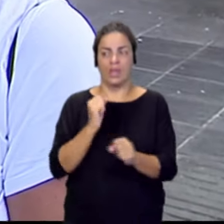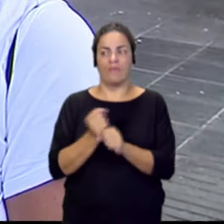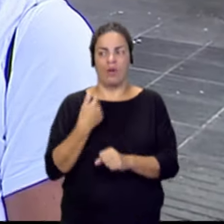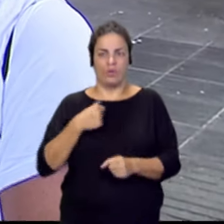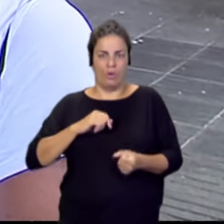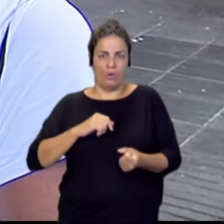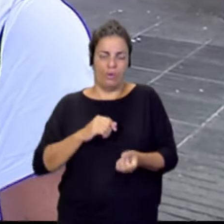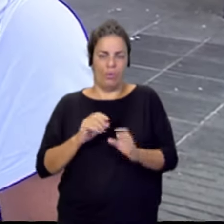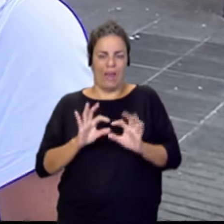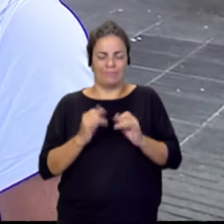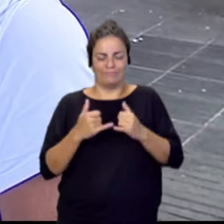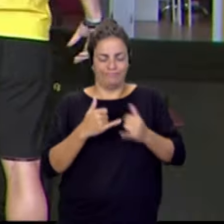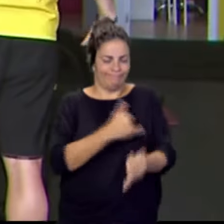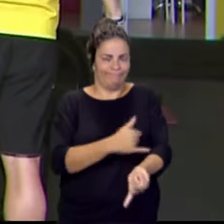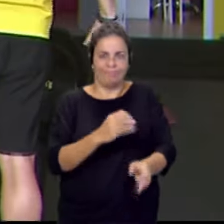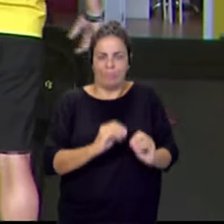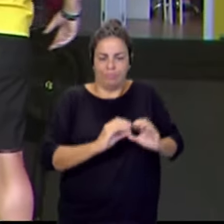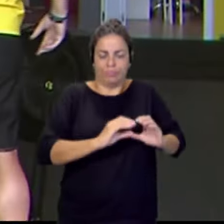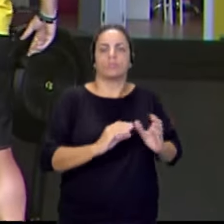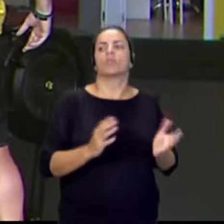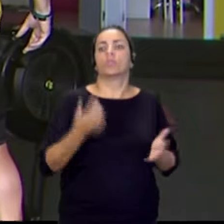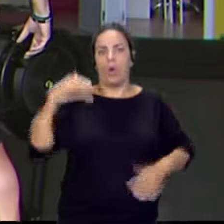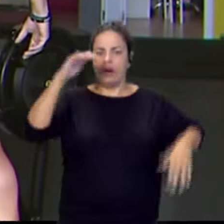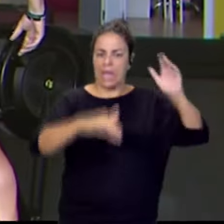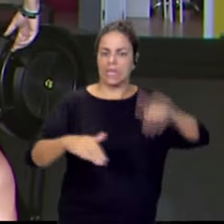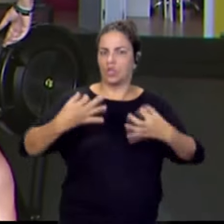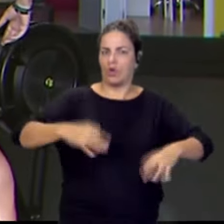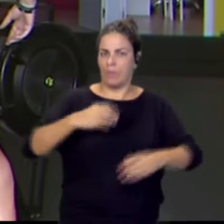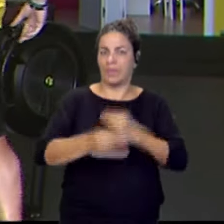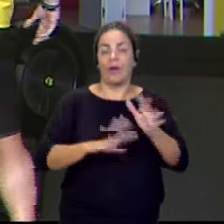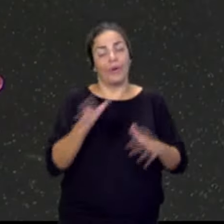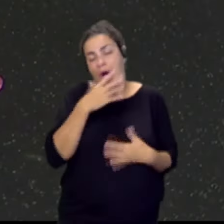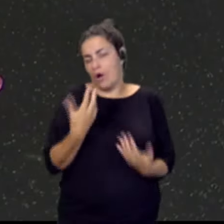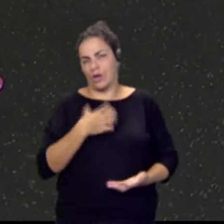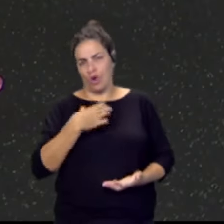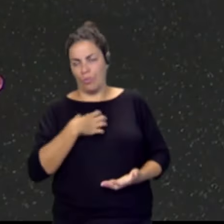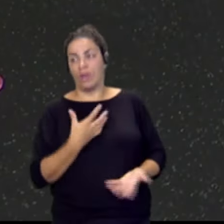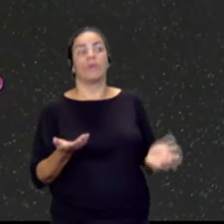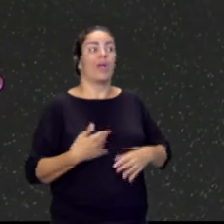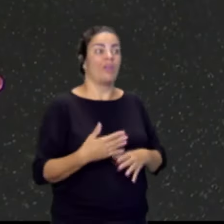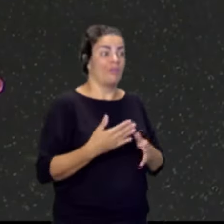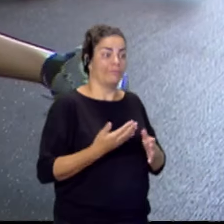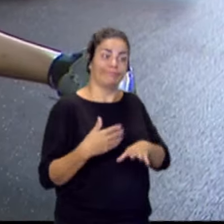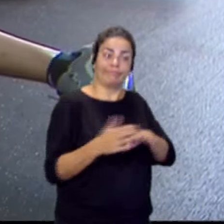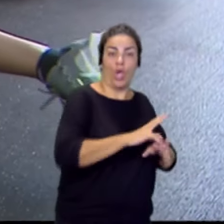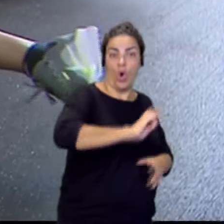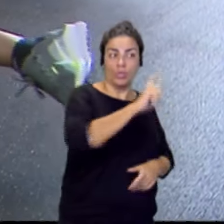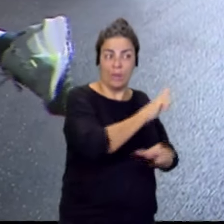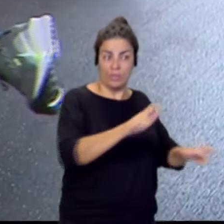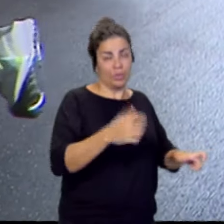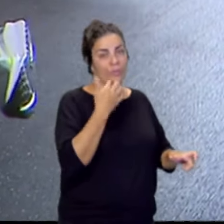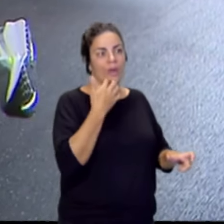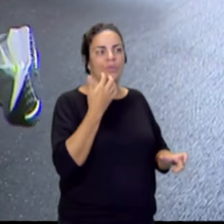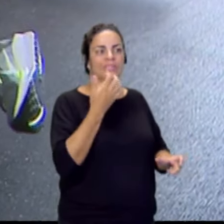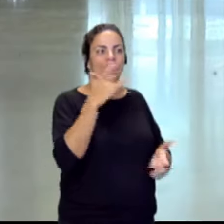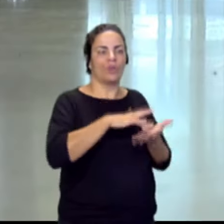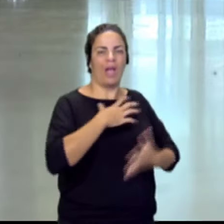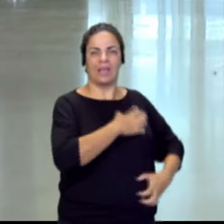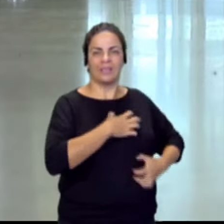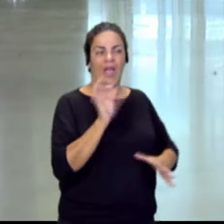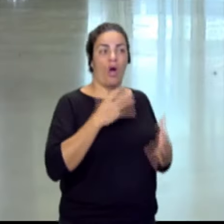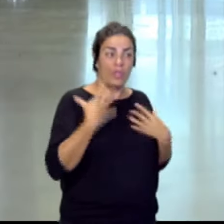practico natación, pero no lo puedo hacer. Por el contrario, ese mismo ejercicio ayuda a pacientes con depresión o ansiedad. Otra duda,